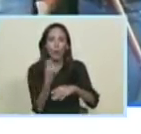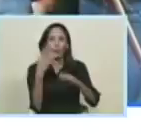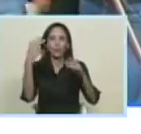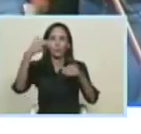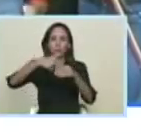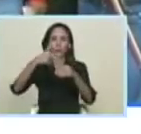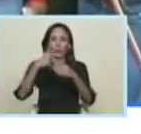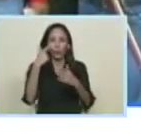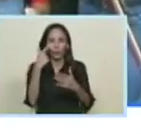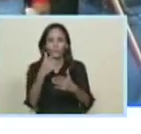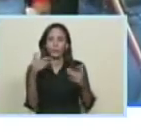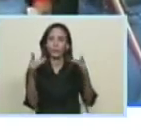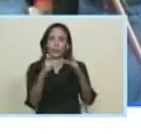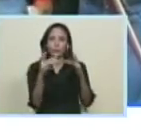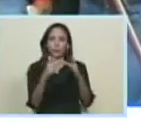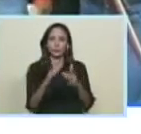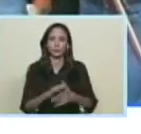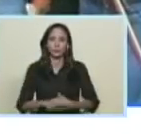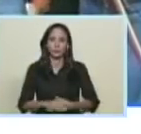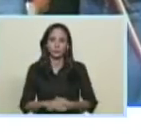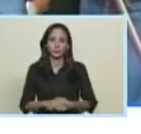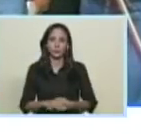Adelante, Anthony.